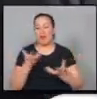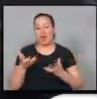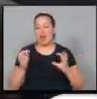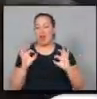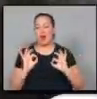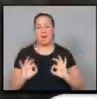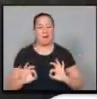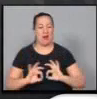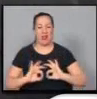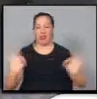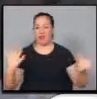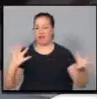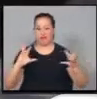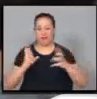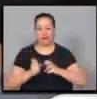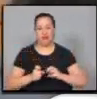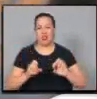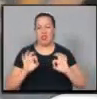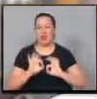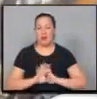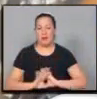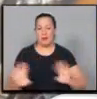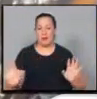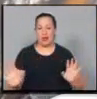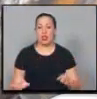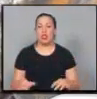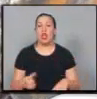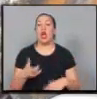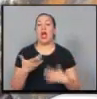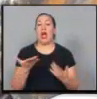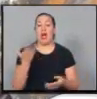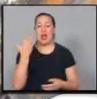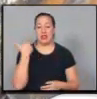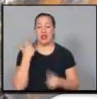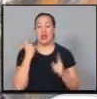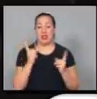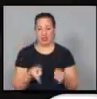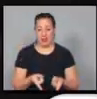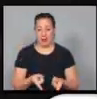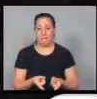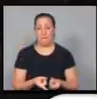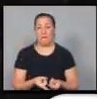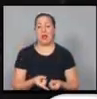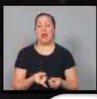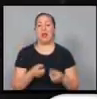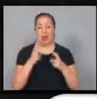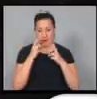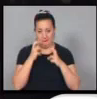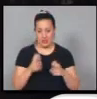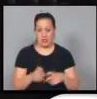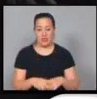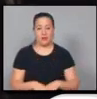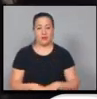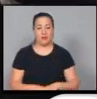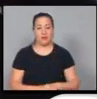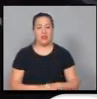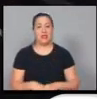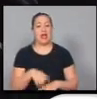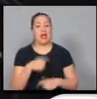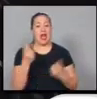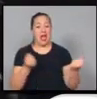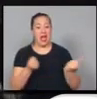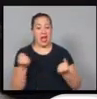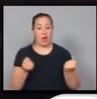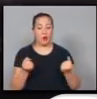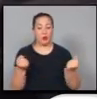por completo. Y ayer, entonces, también fue objeto de pericia. Sí, es el auto, el